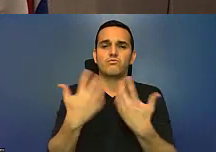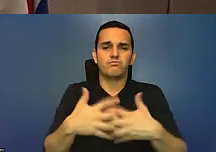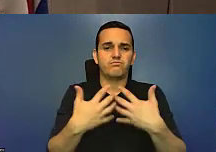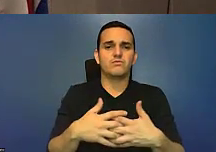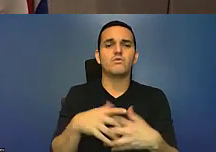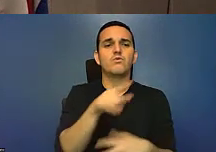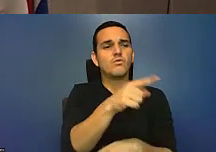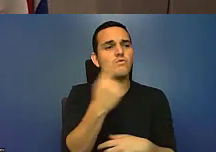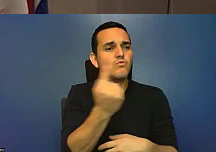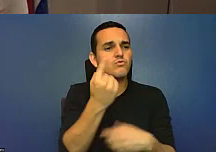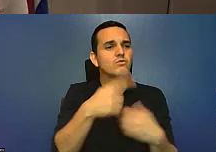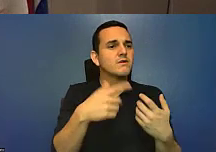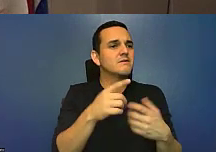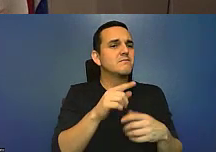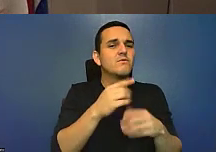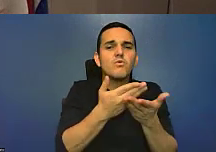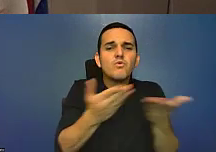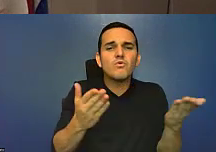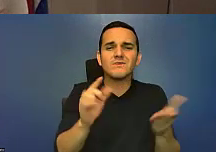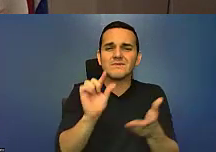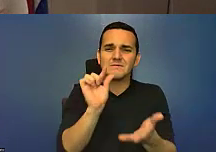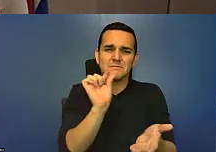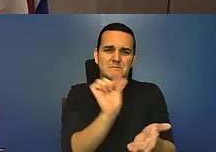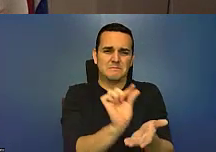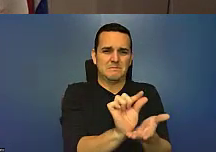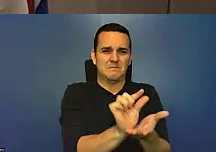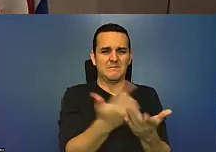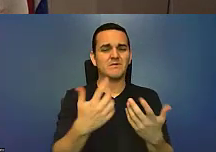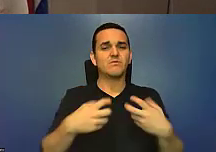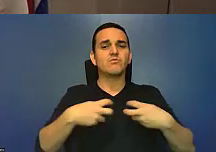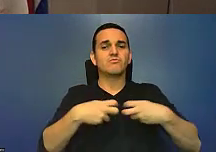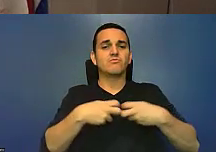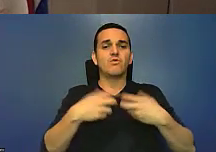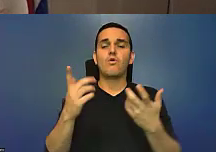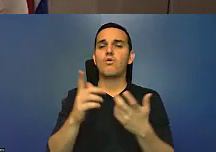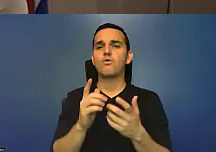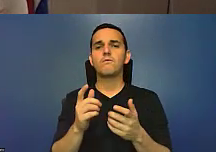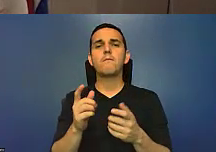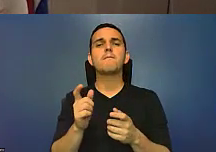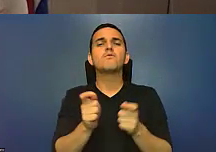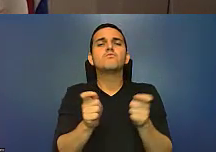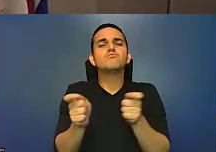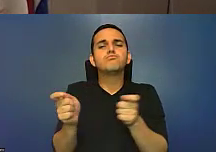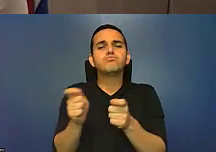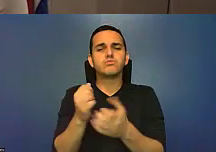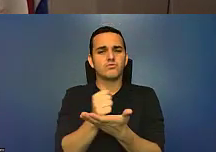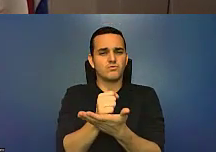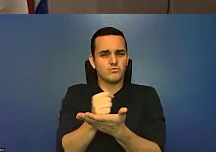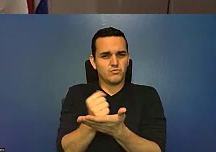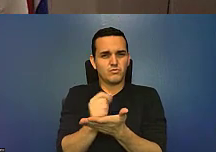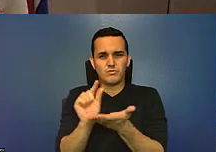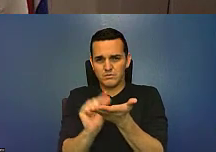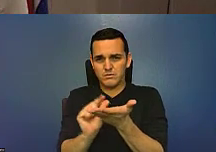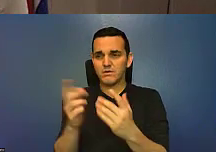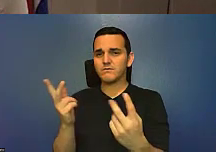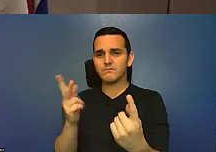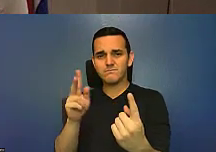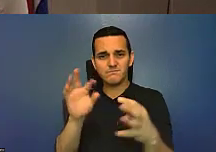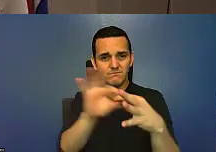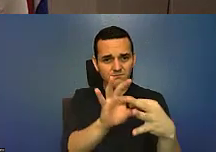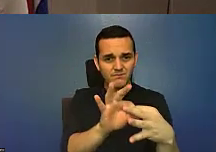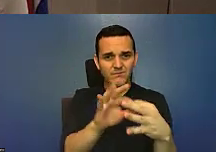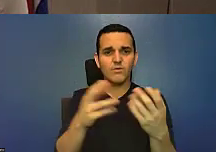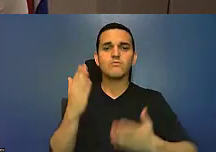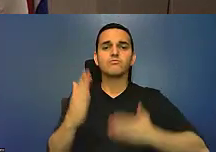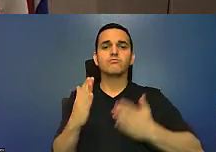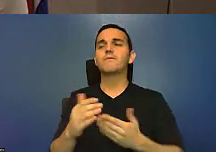dispositivos microelectrónicos y la programación de microcontroladores aplicados a la robótica. Bienvenido, don